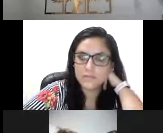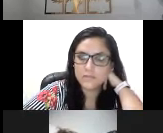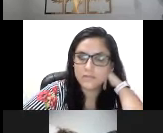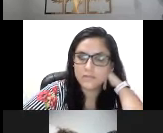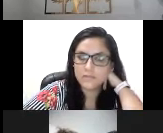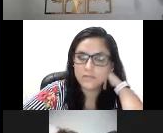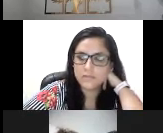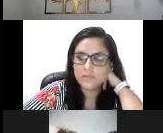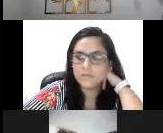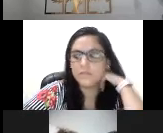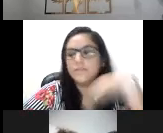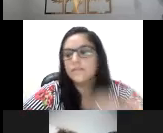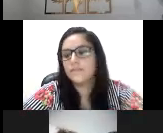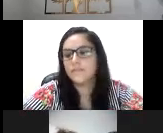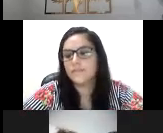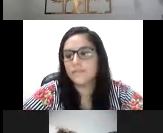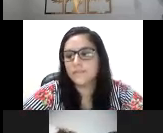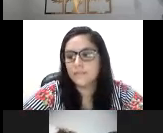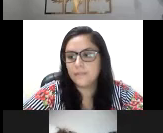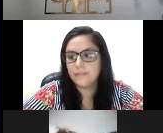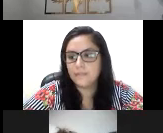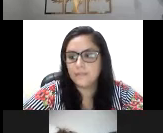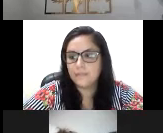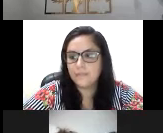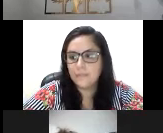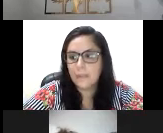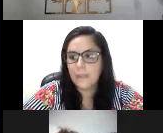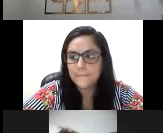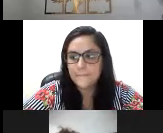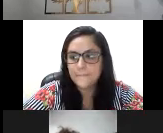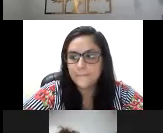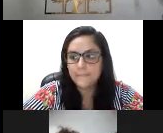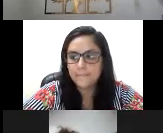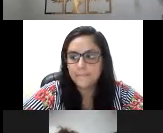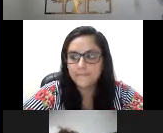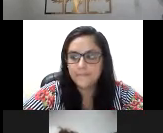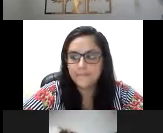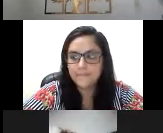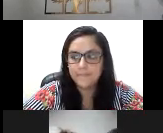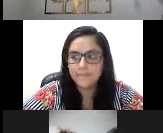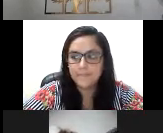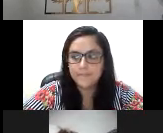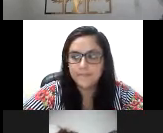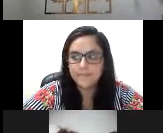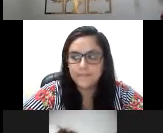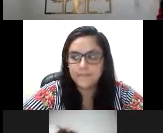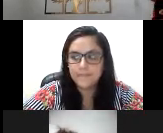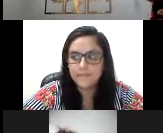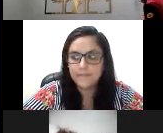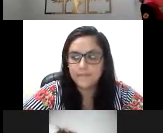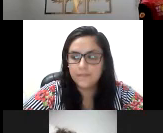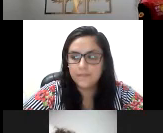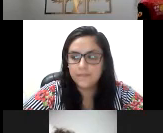este caso, necesario de nuestra actividad profesional. Posturas en las cuales se puede trabajar, tenemos el